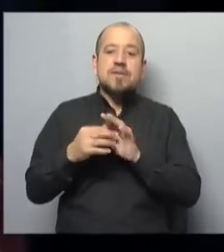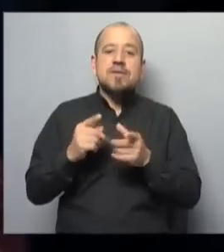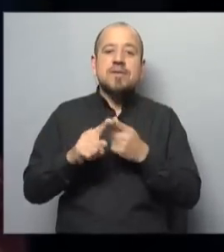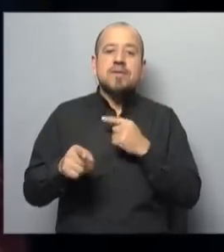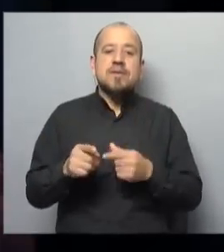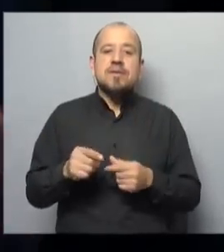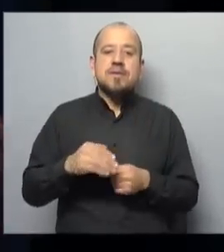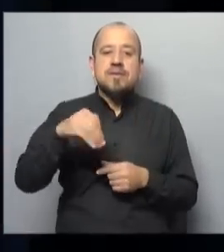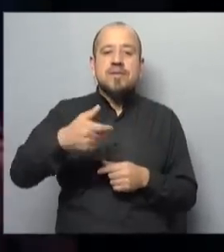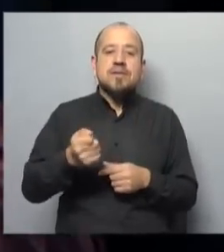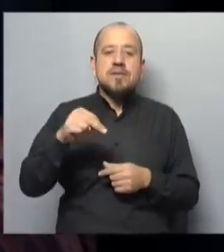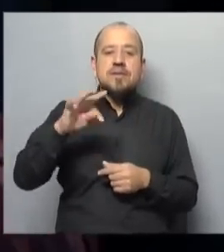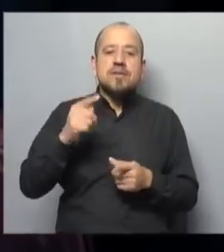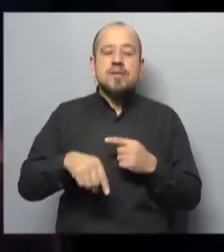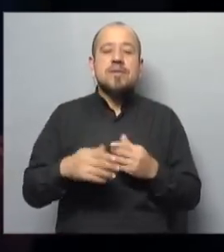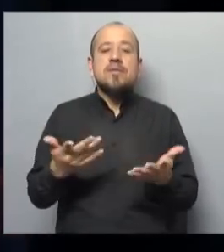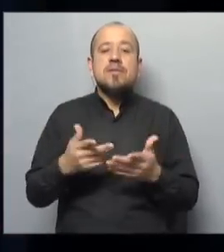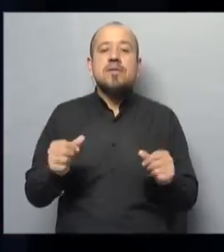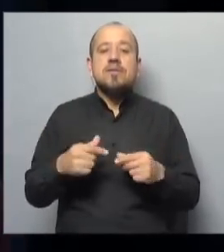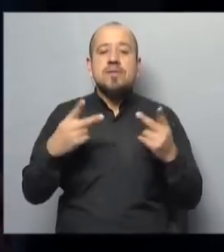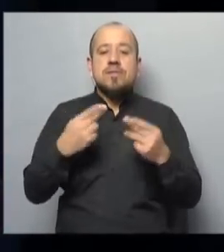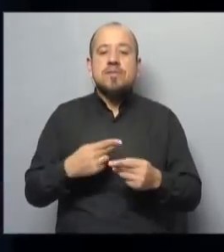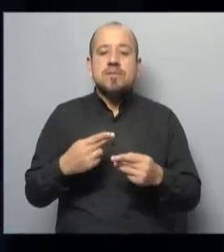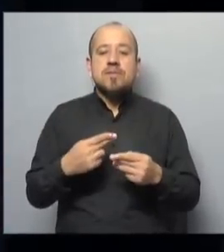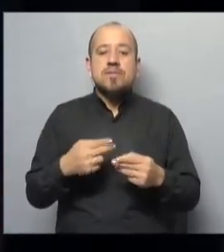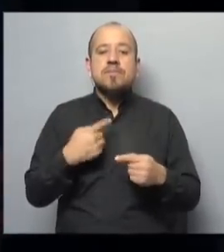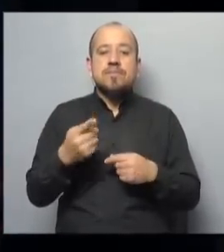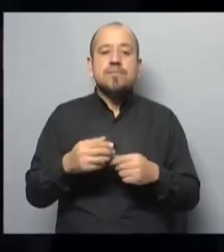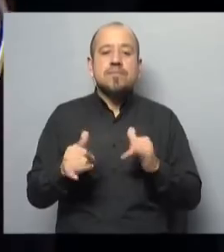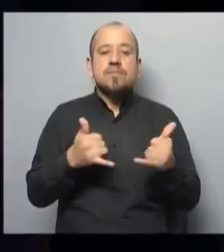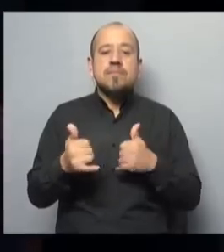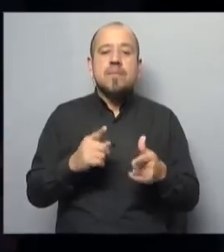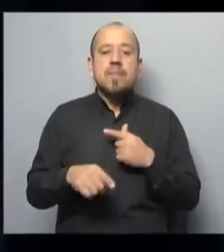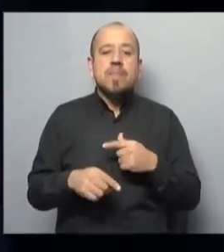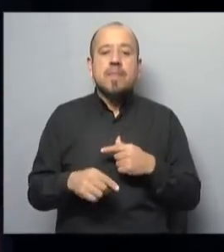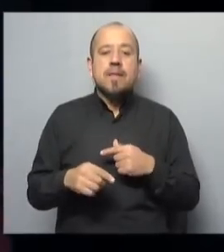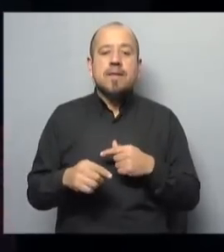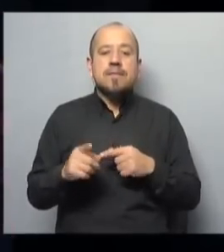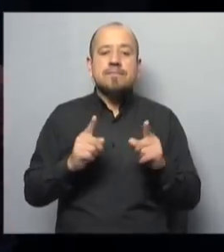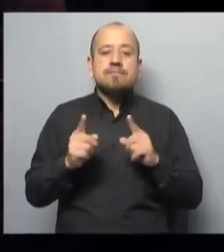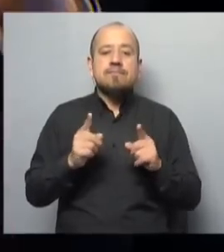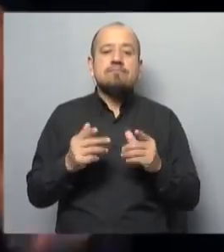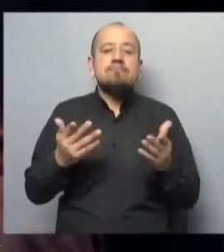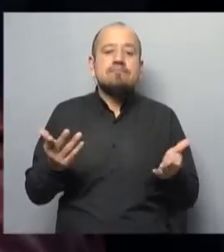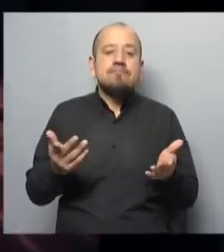muy tonta puedo pero te propongas una pausa después hablamos un poquito de cuando jugaron juntos y nos metemos en algunos temas